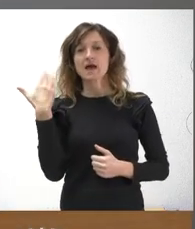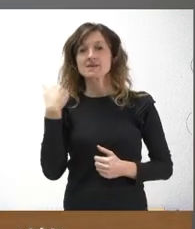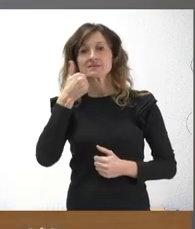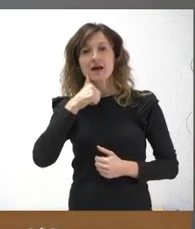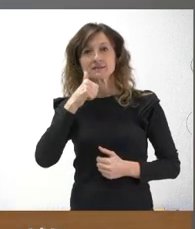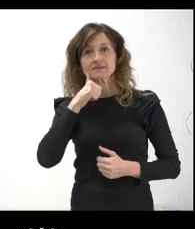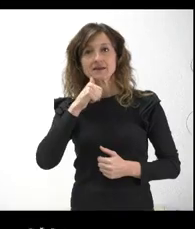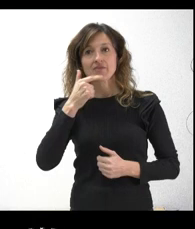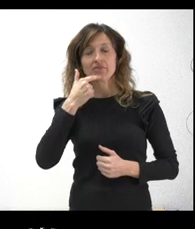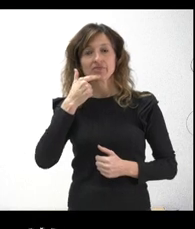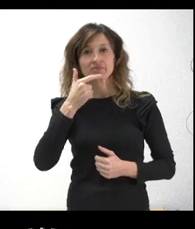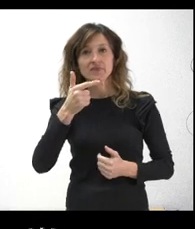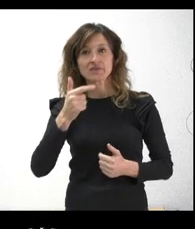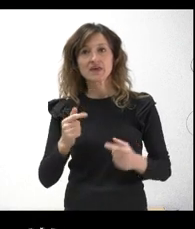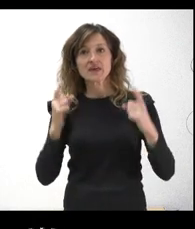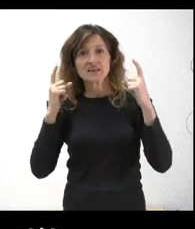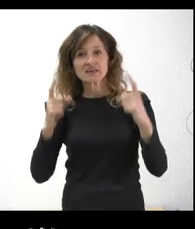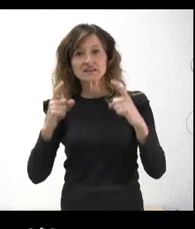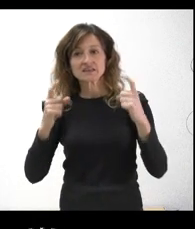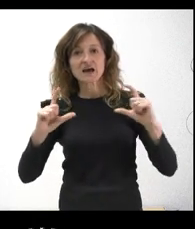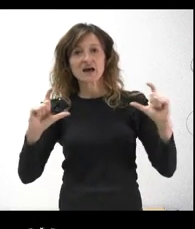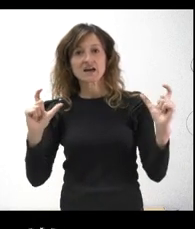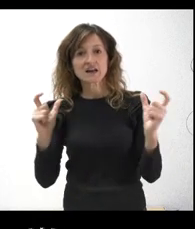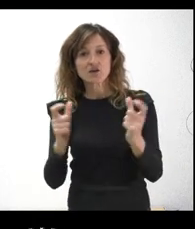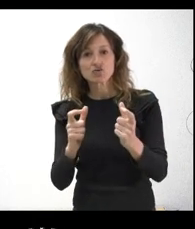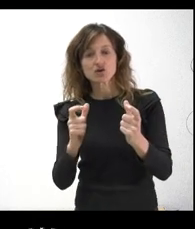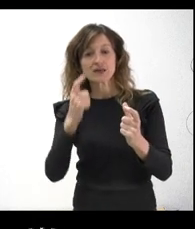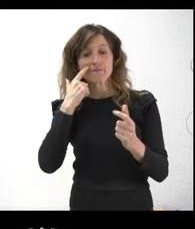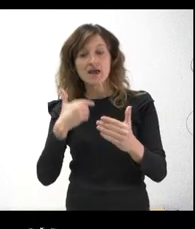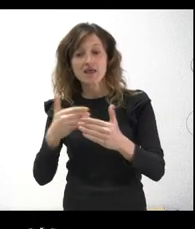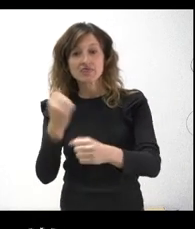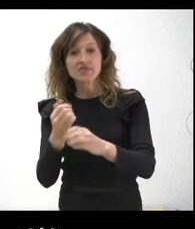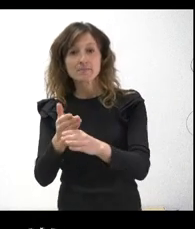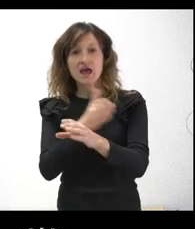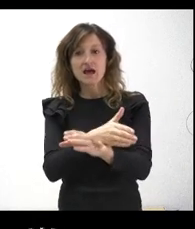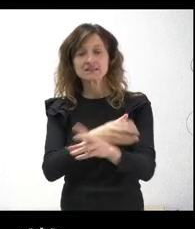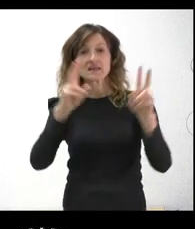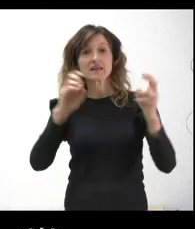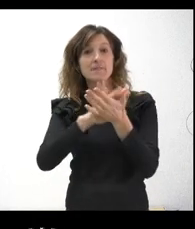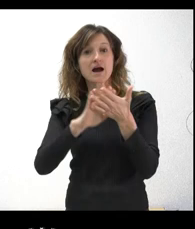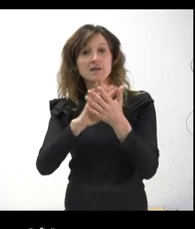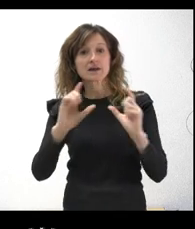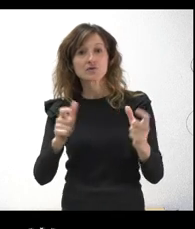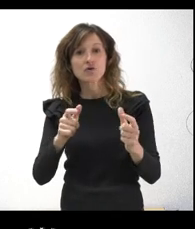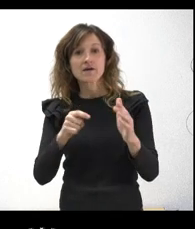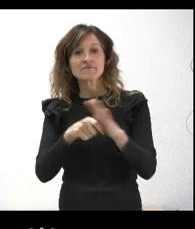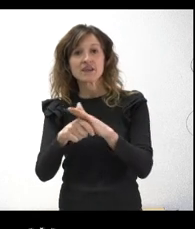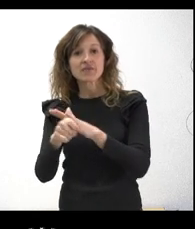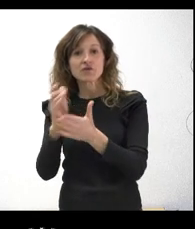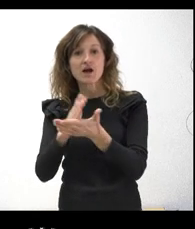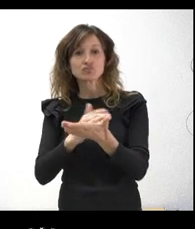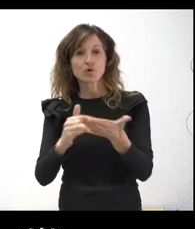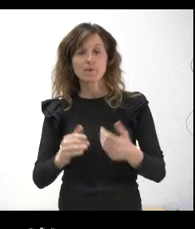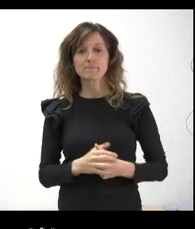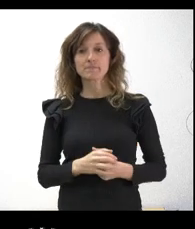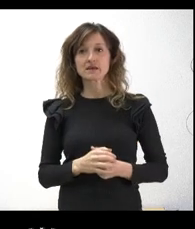anunció una que va a intentar reunirse con feijó antes de que acabe el año y uno de los asuntos que se abordarán esa reunión será la financiación autonómica no